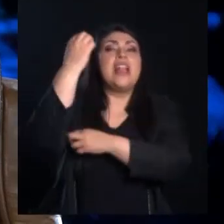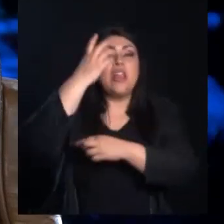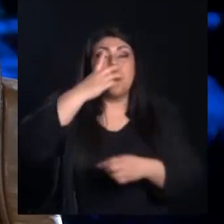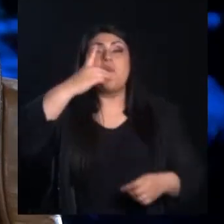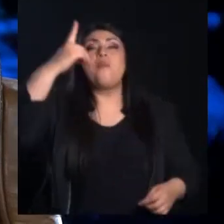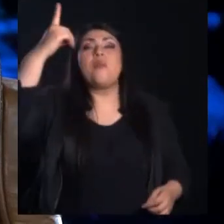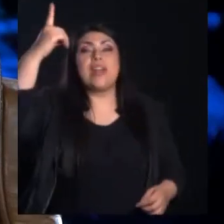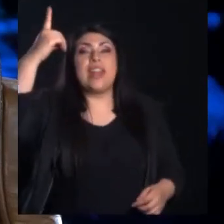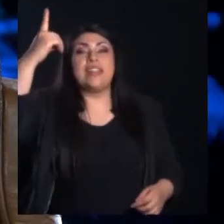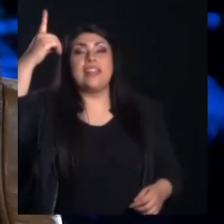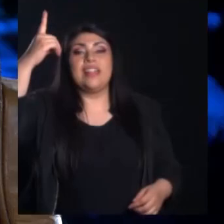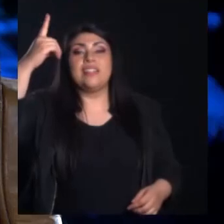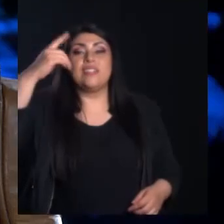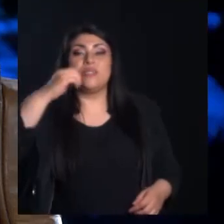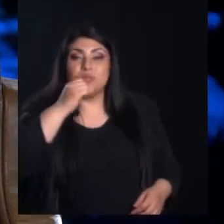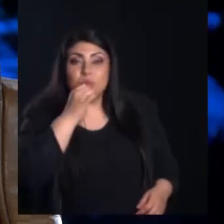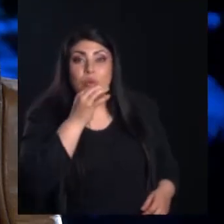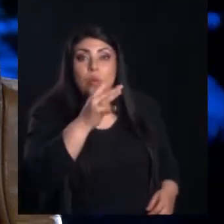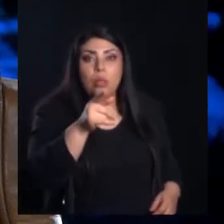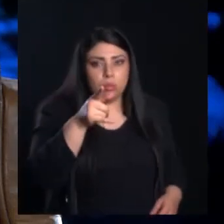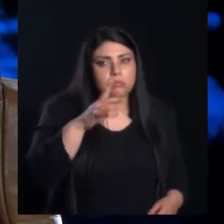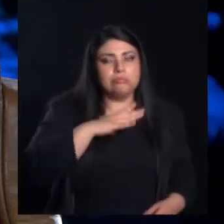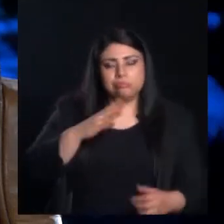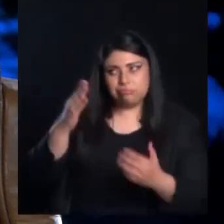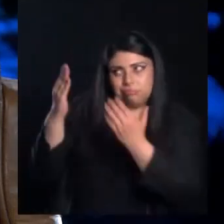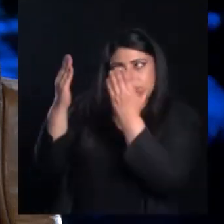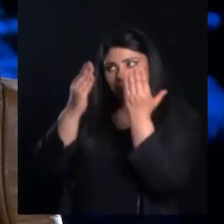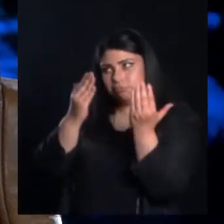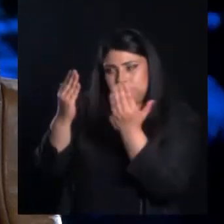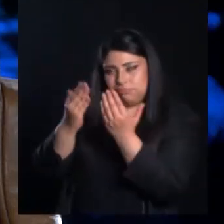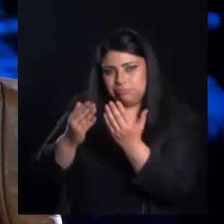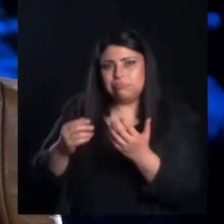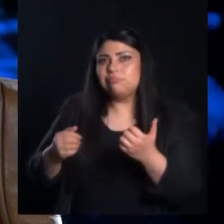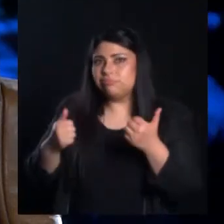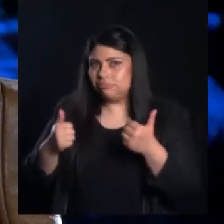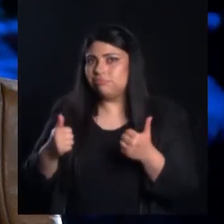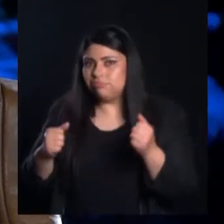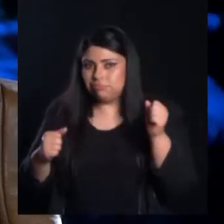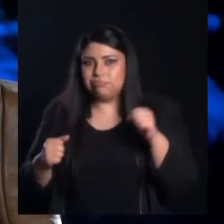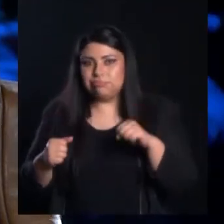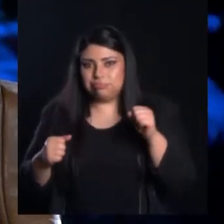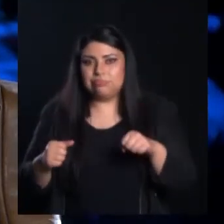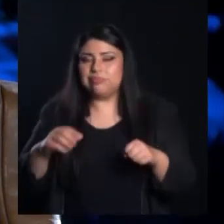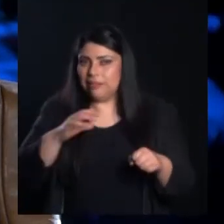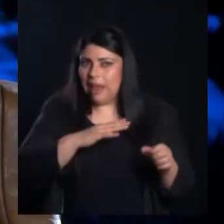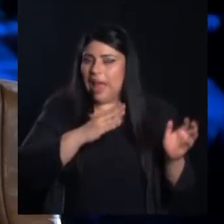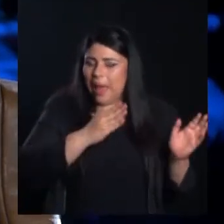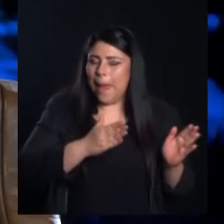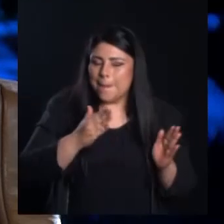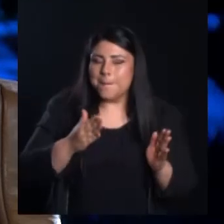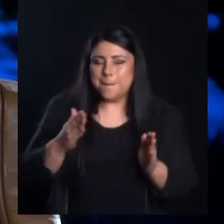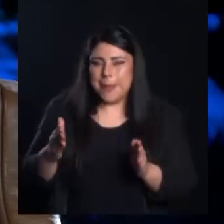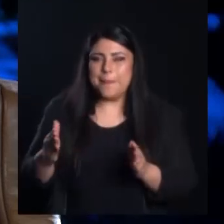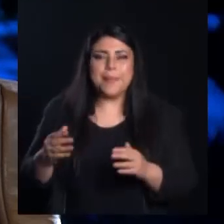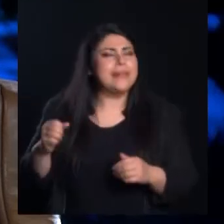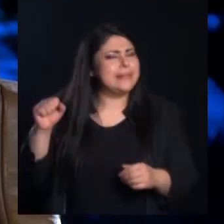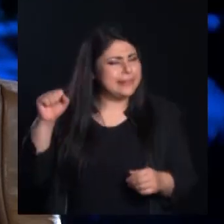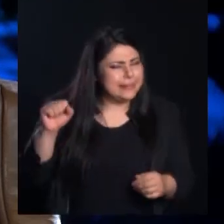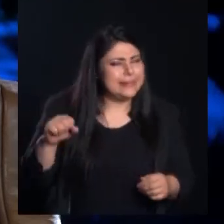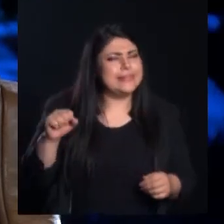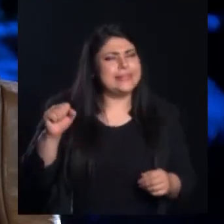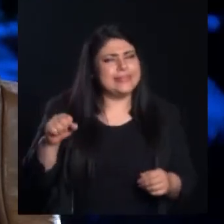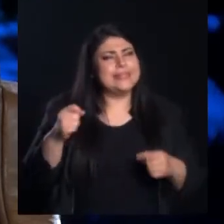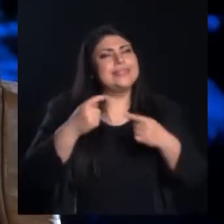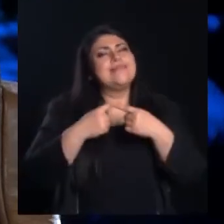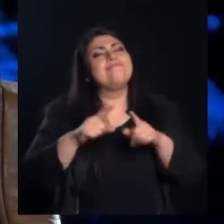palabra no te estoy diciendo que no te capacites te estoy diciendo que nuevo que no te prepares porque dios